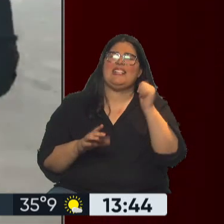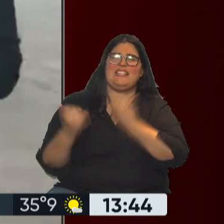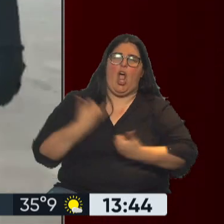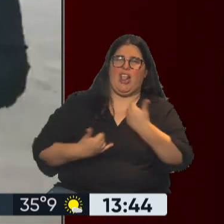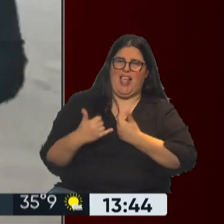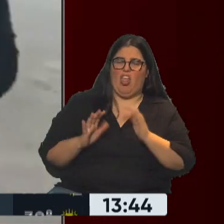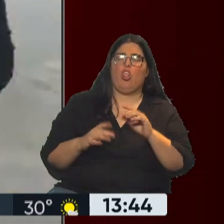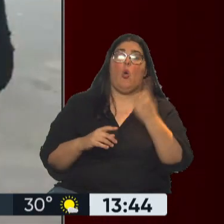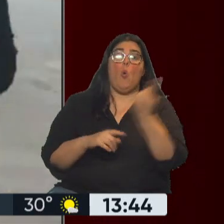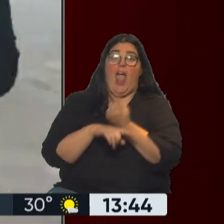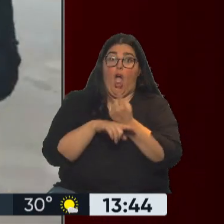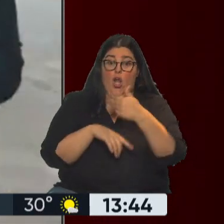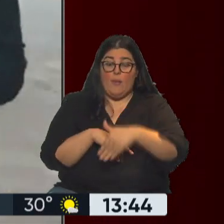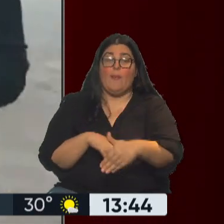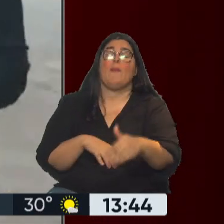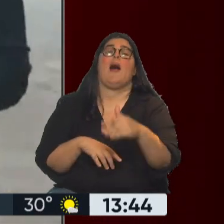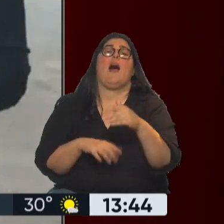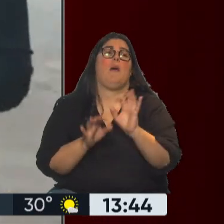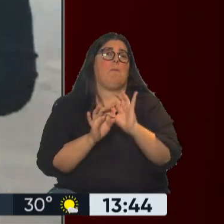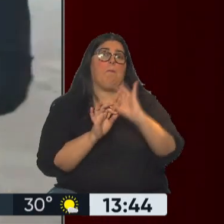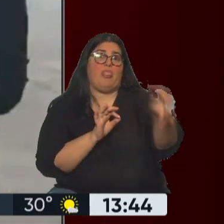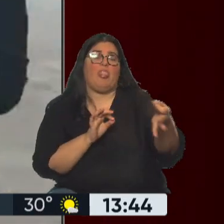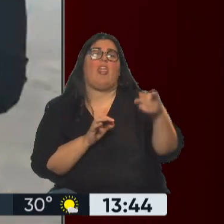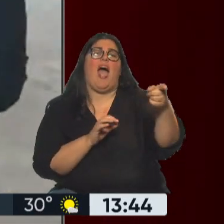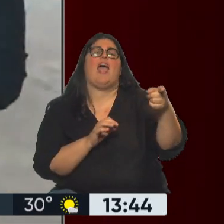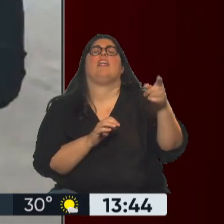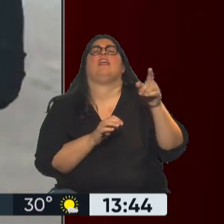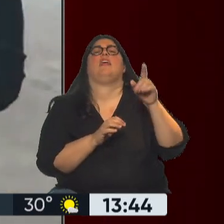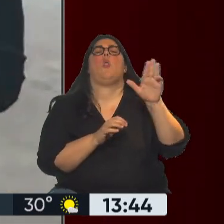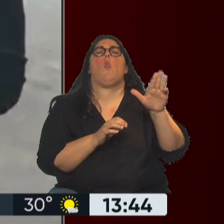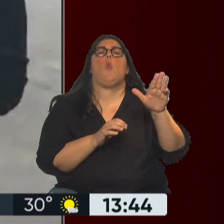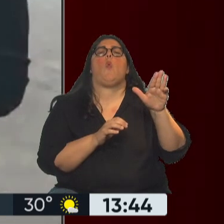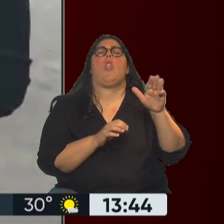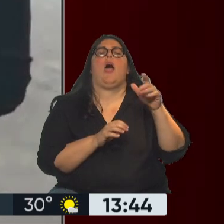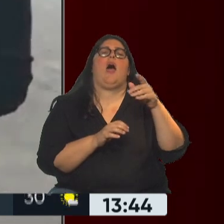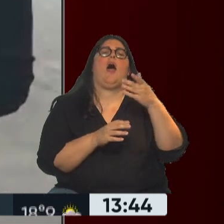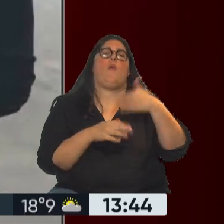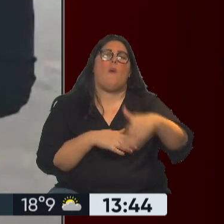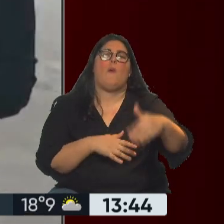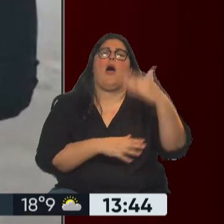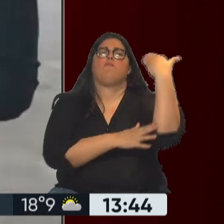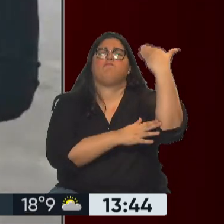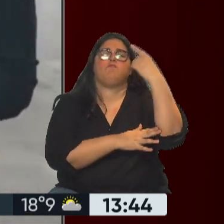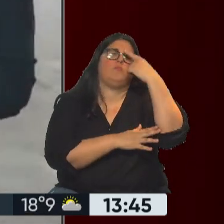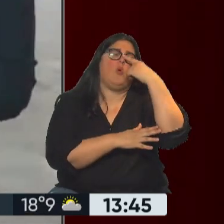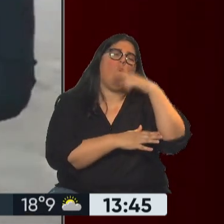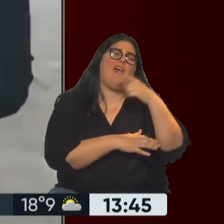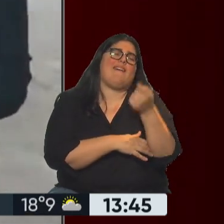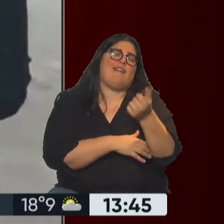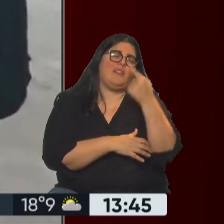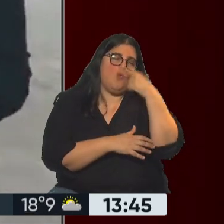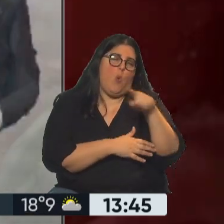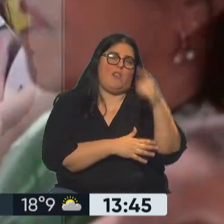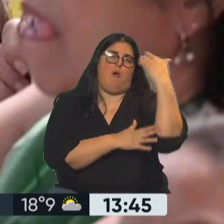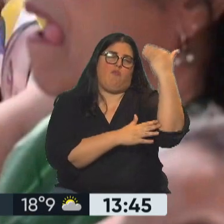hora aproximadamente, muy cerca de este lugar, Lula da Silva va a brindar una de las últimas palabras, ¿no? Digamos, porque luego va a hablar en la caminata, pero va a dar